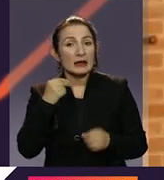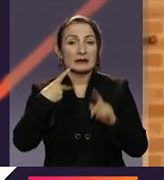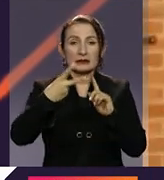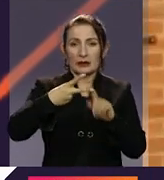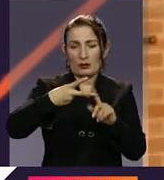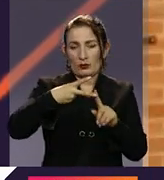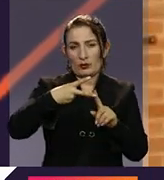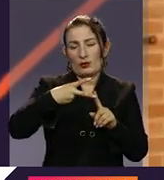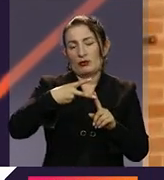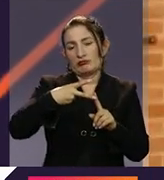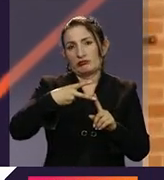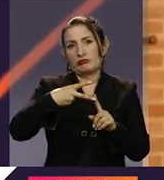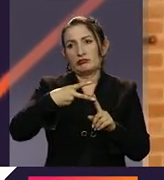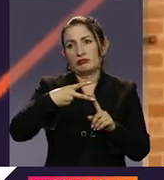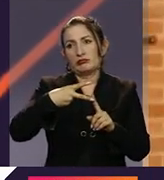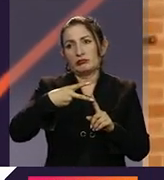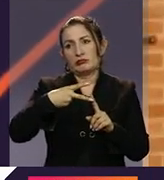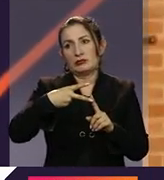segundo, pues